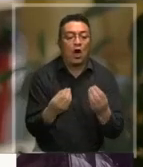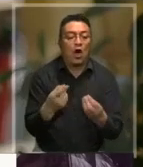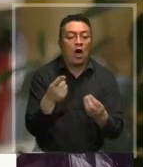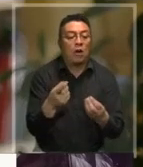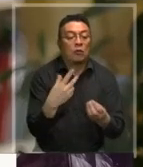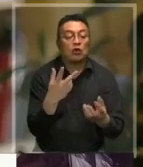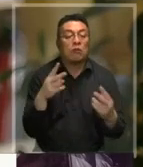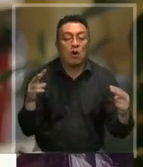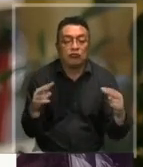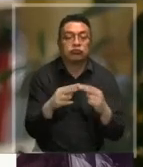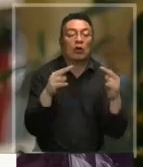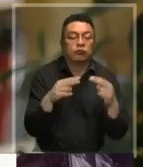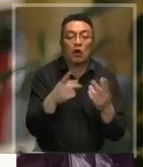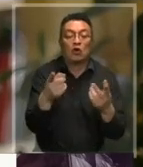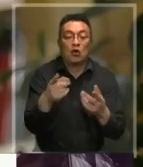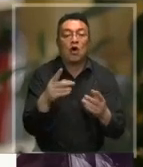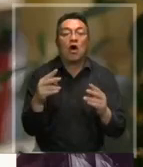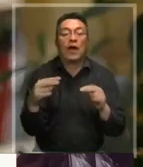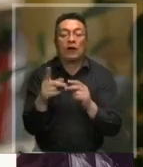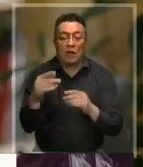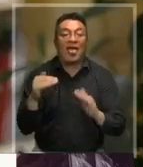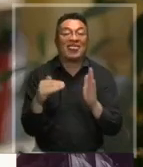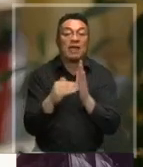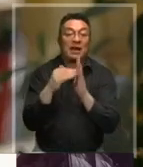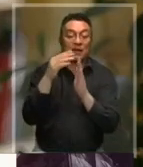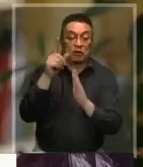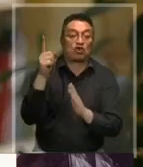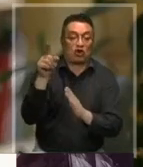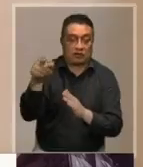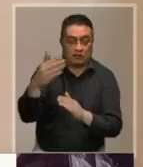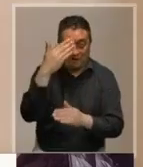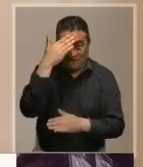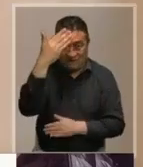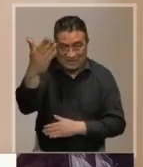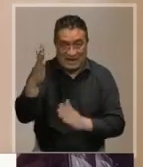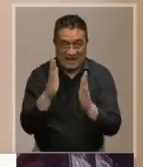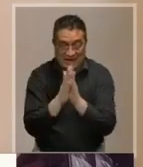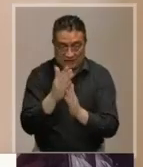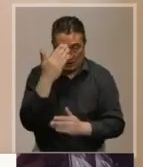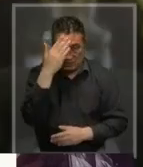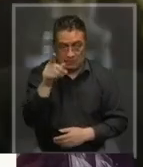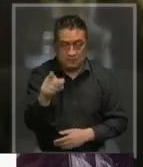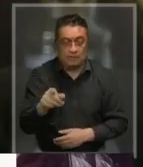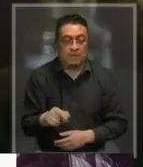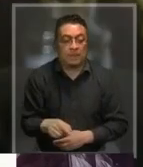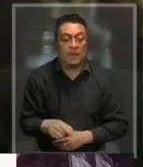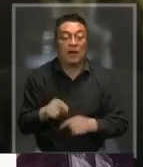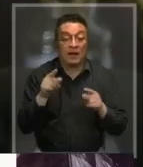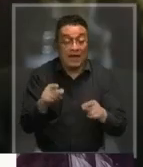encb en su departamento de soltero frente a la iglesia